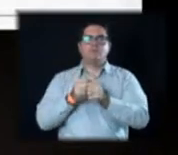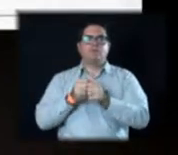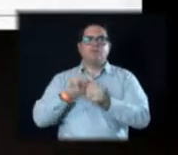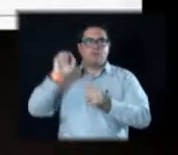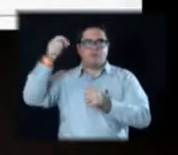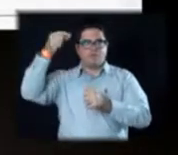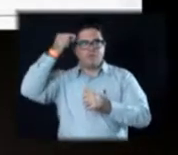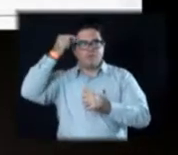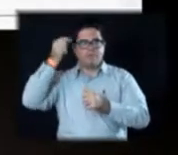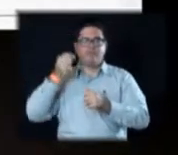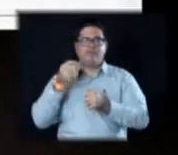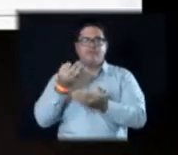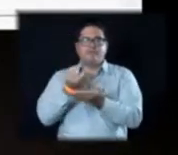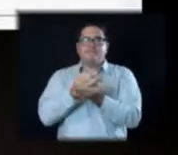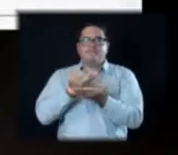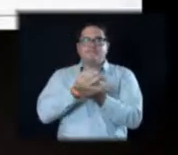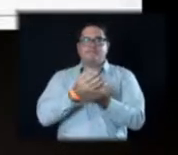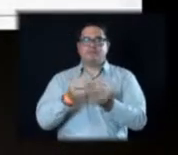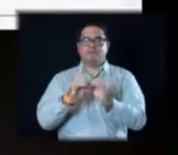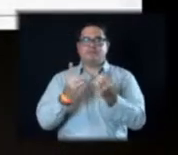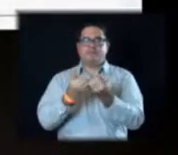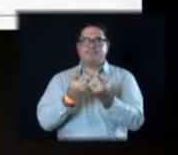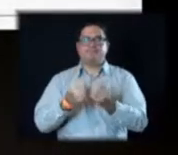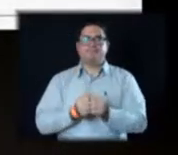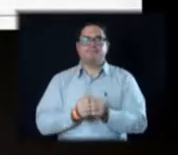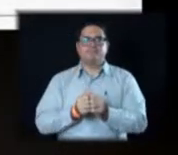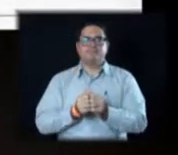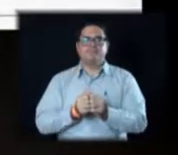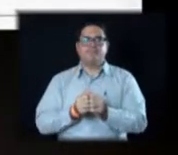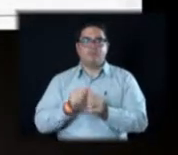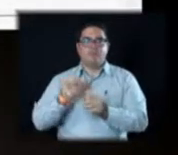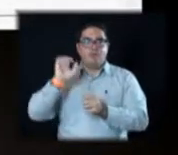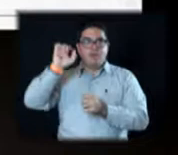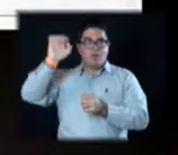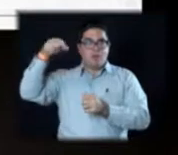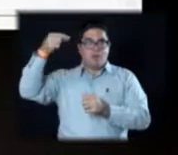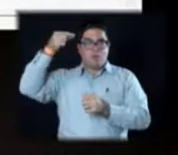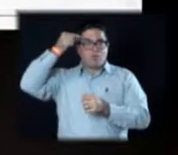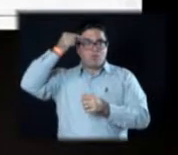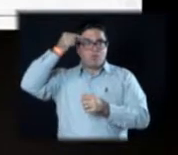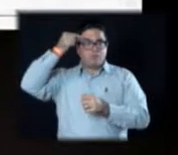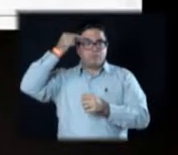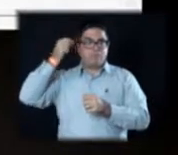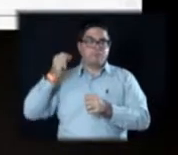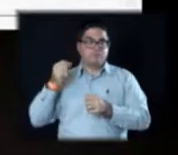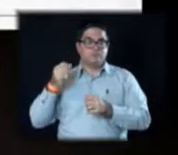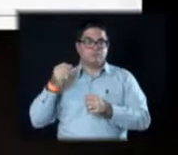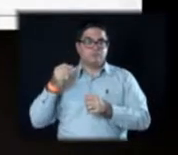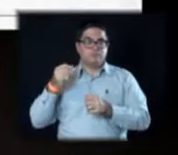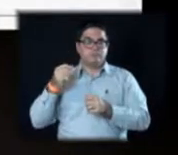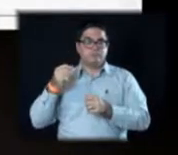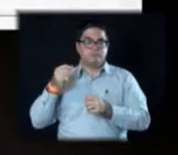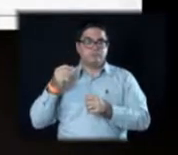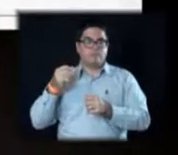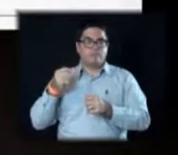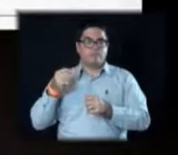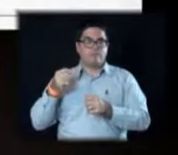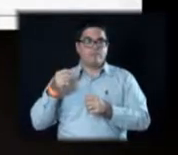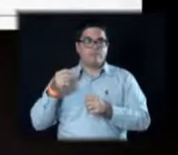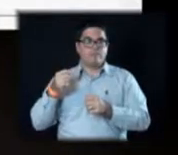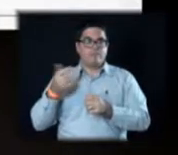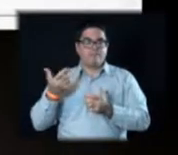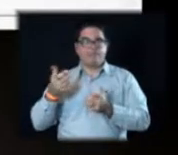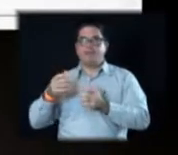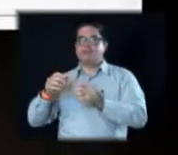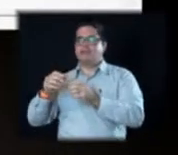corporación corporativa y implementado por el Departamento Financiero. El gobierno central no tiene visibilidad en este proceso,